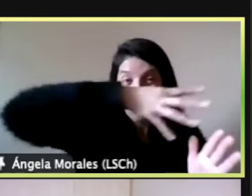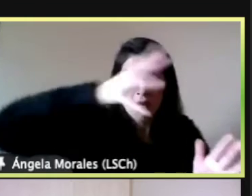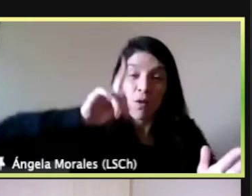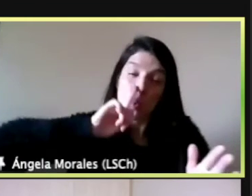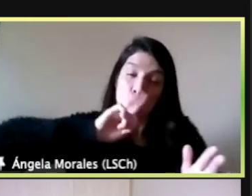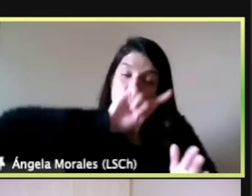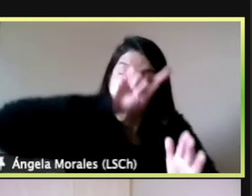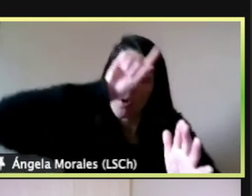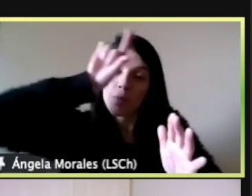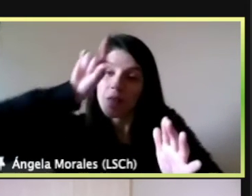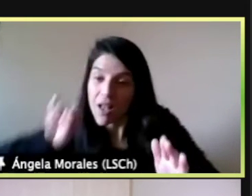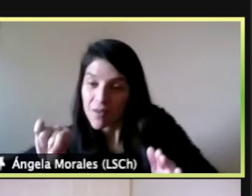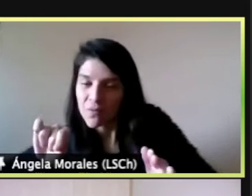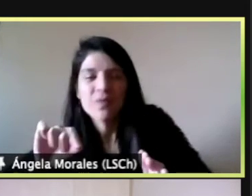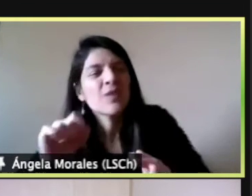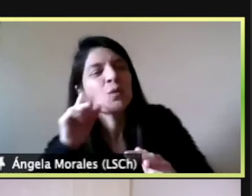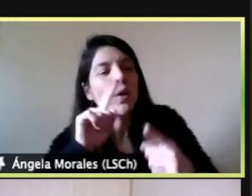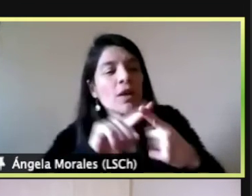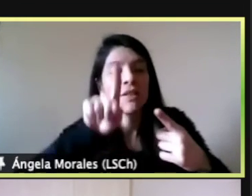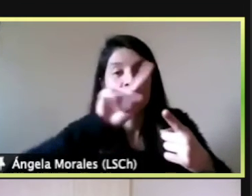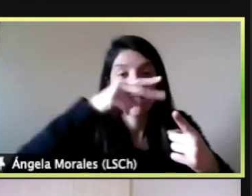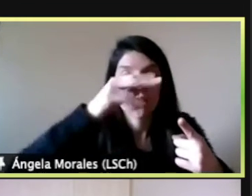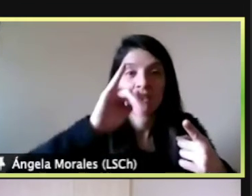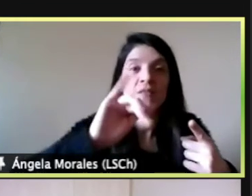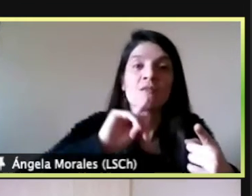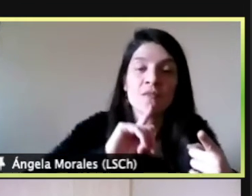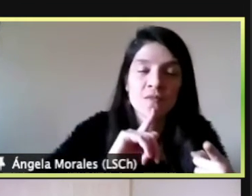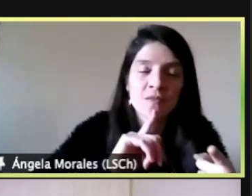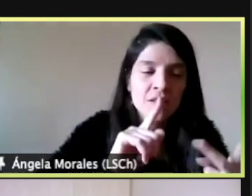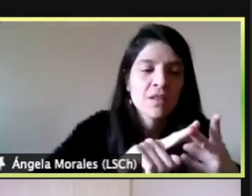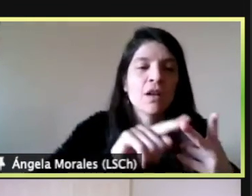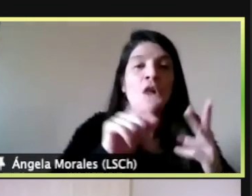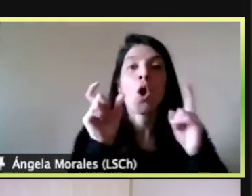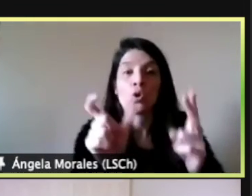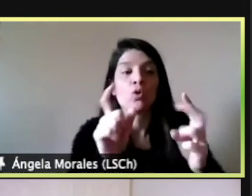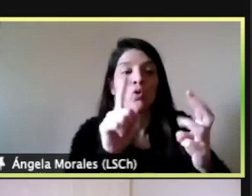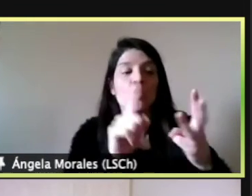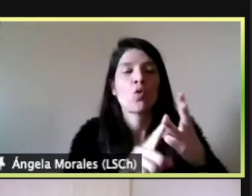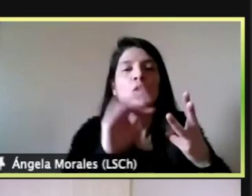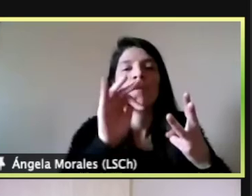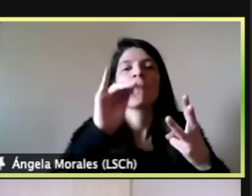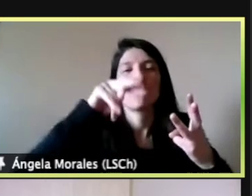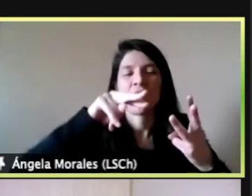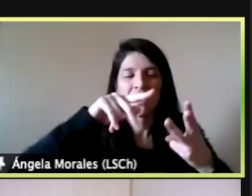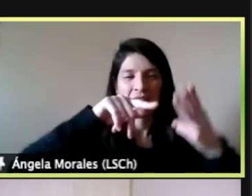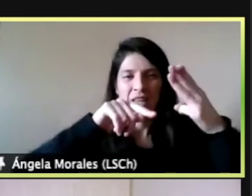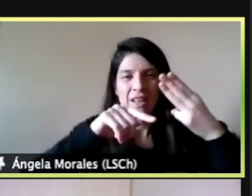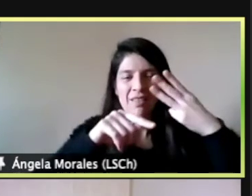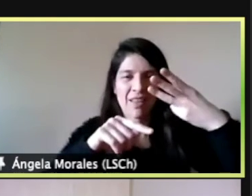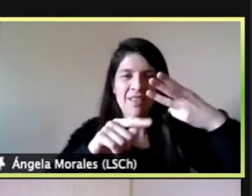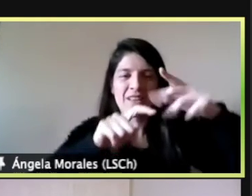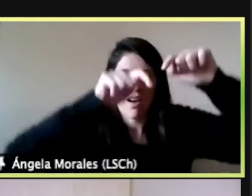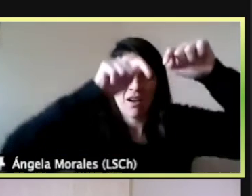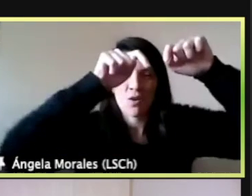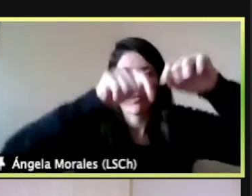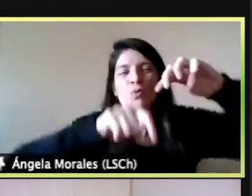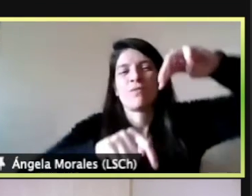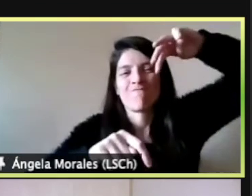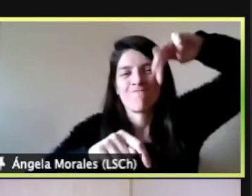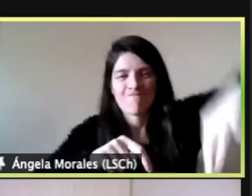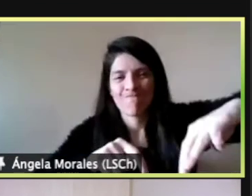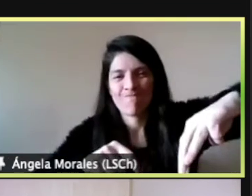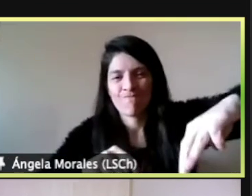Shift, Control, Fin. Mucho más fácil. Bueno, esto también lo pueden hacer a mano, lo pueden ir arrastrando hasta que